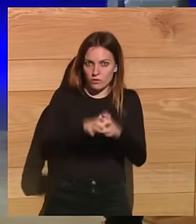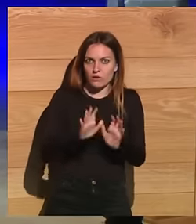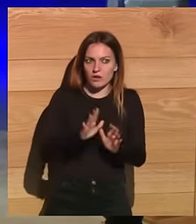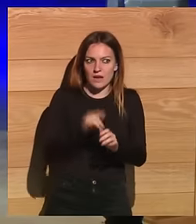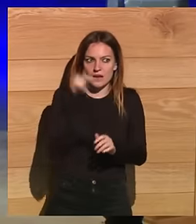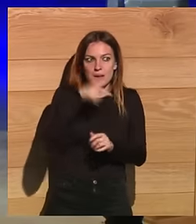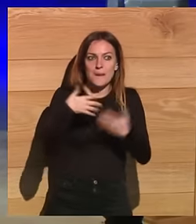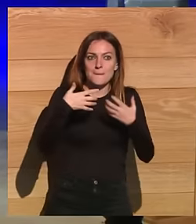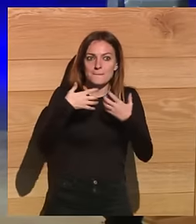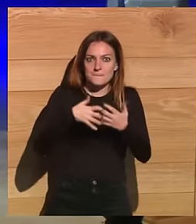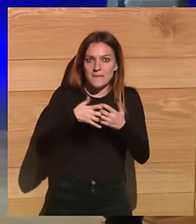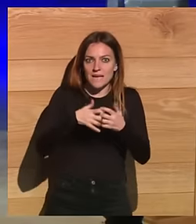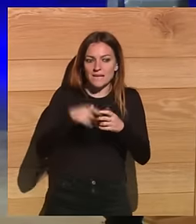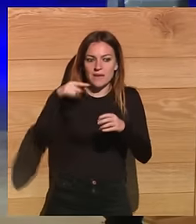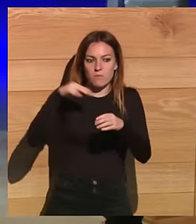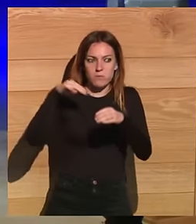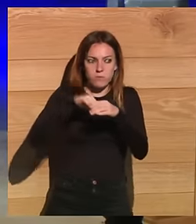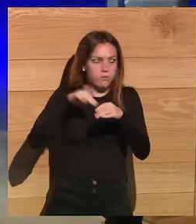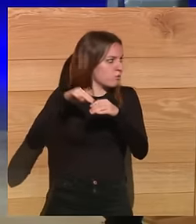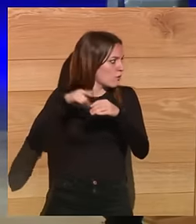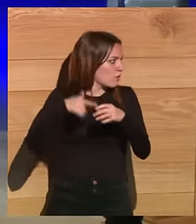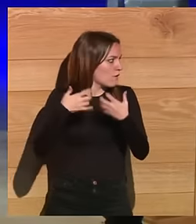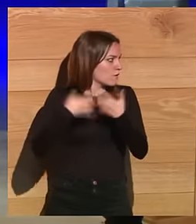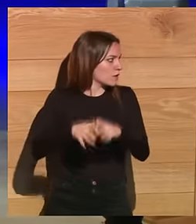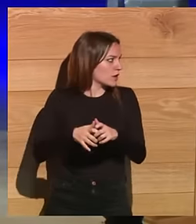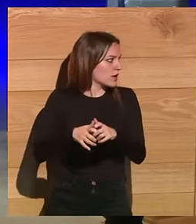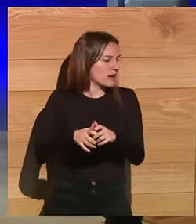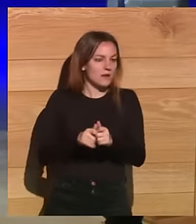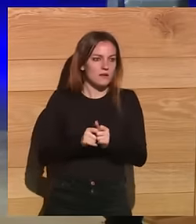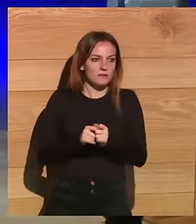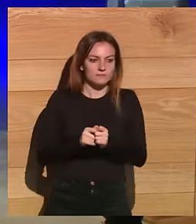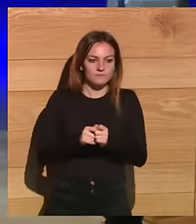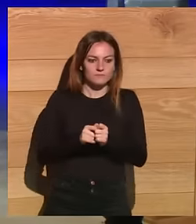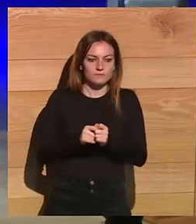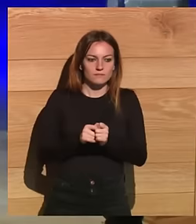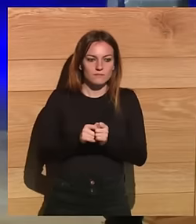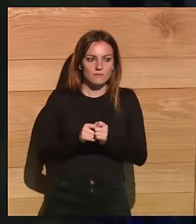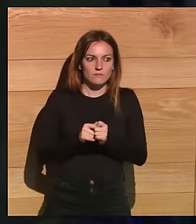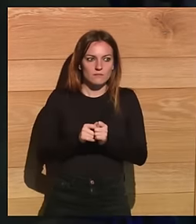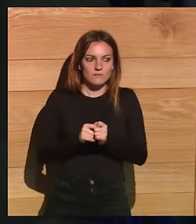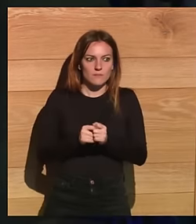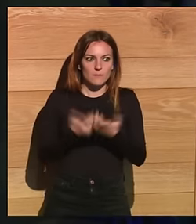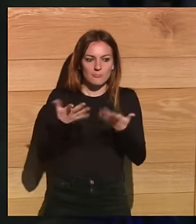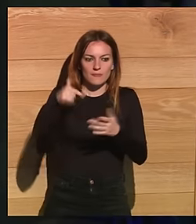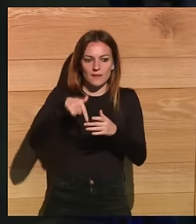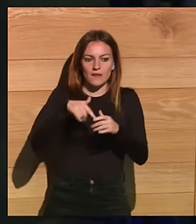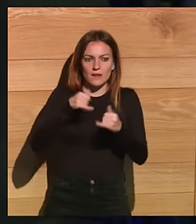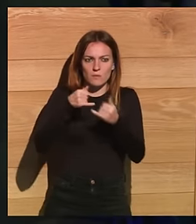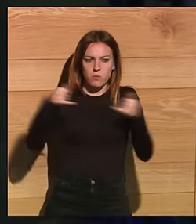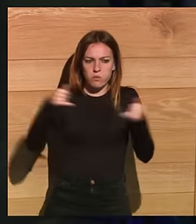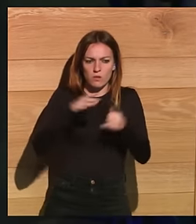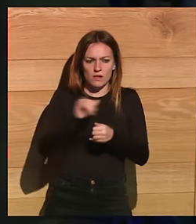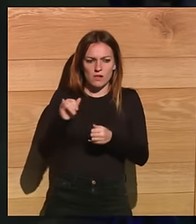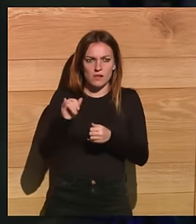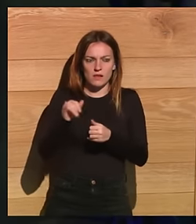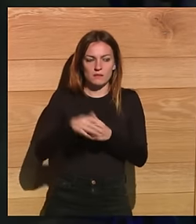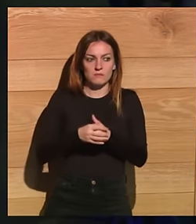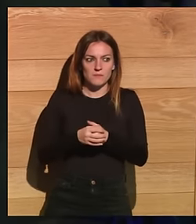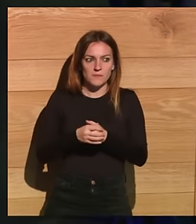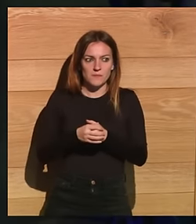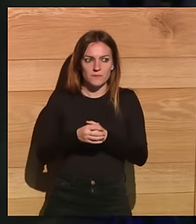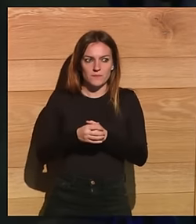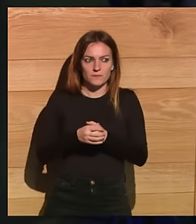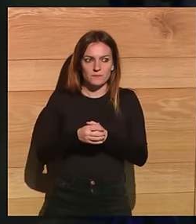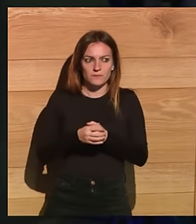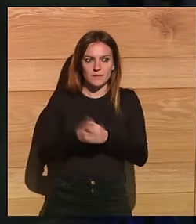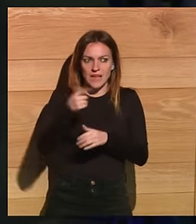de resonancia magnética funcional, es decir, es un gran imán que tiene corriente pasando por él y tiene